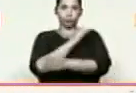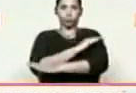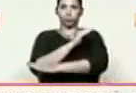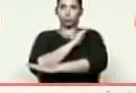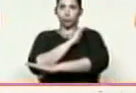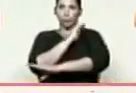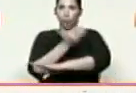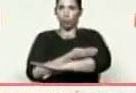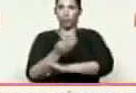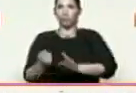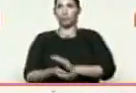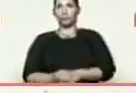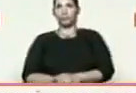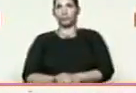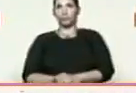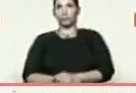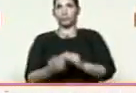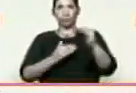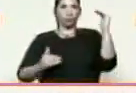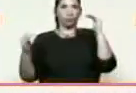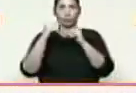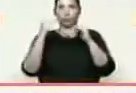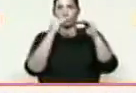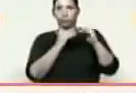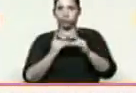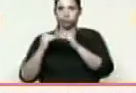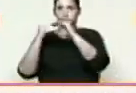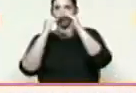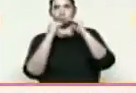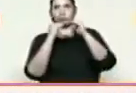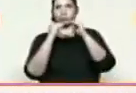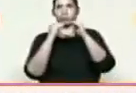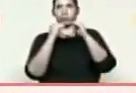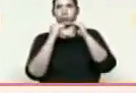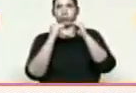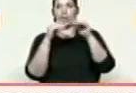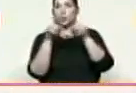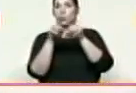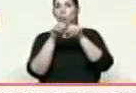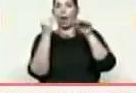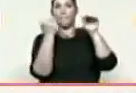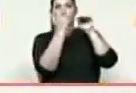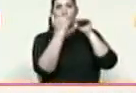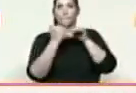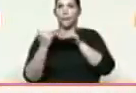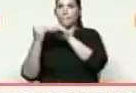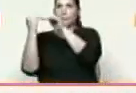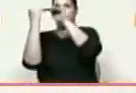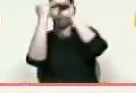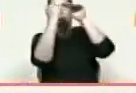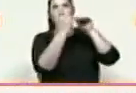de las otras, deberían estar una al lado de las otras, siendo iguales cada una.